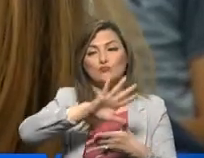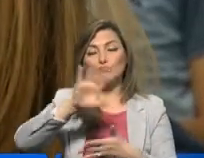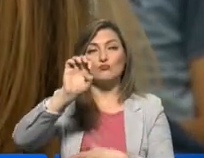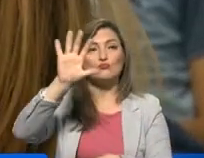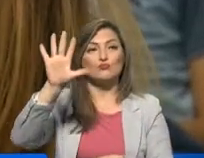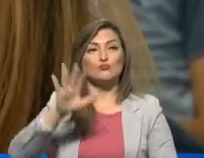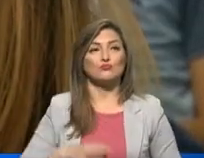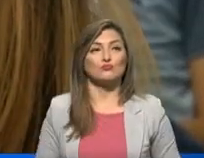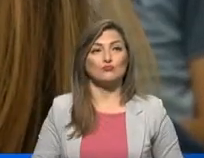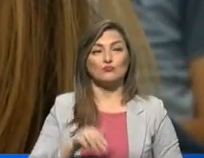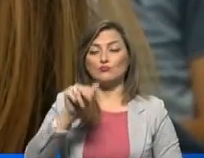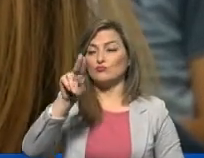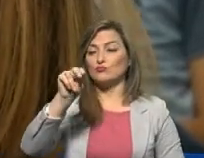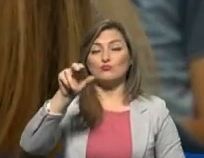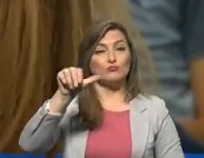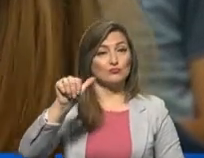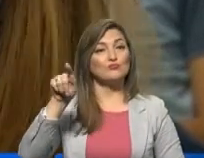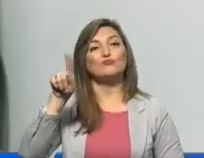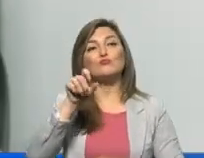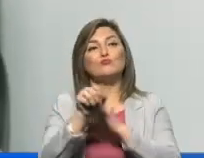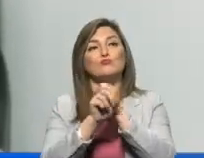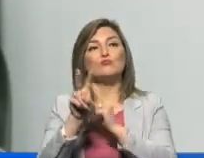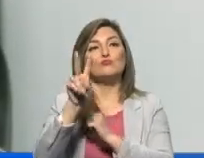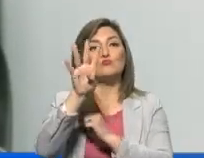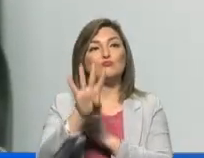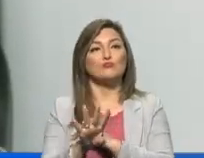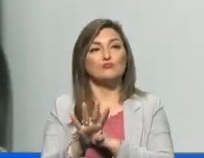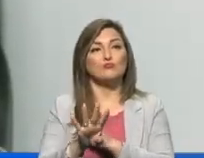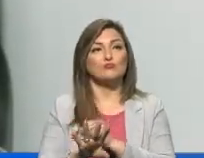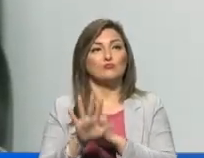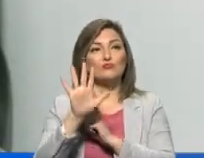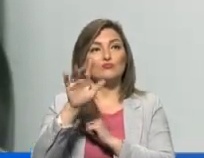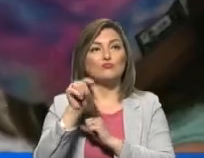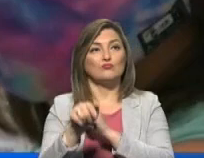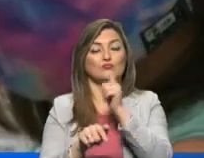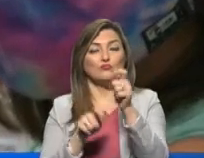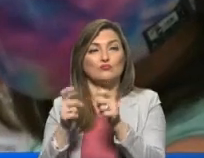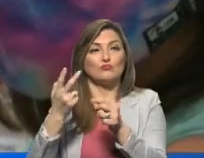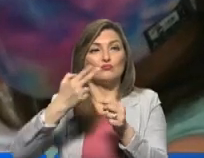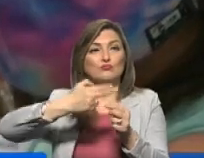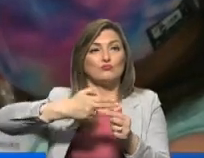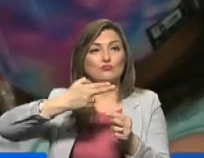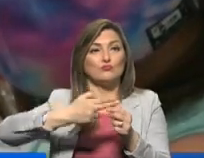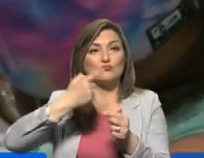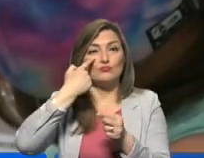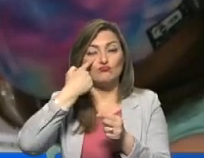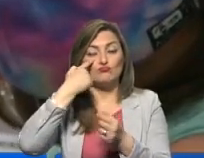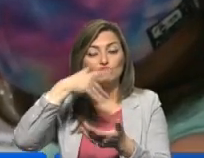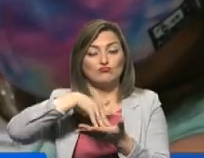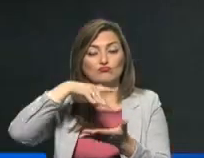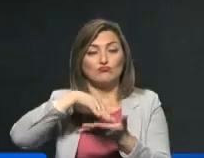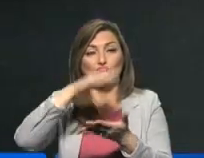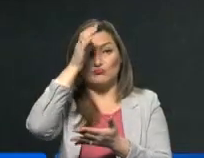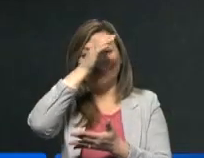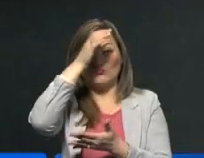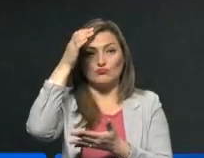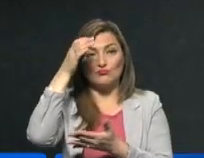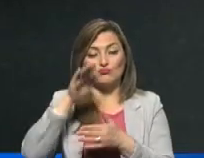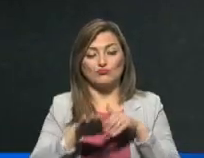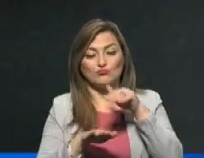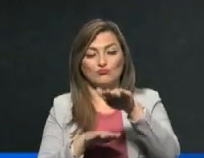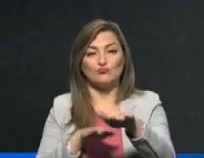Ella es Ana Camila, tiene 24 años y es una de las 5.000 personas que participarán en el estudio clínico fase 3 de la